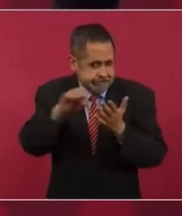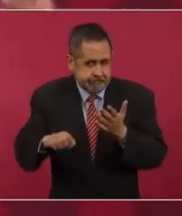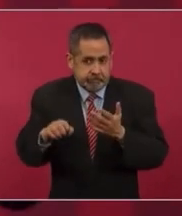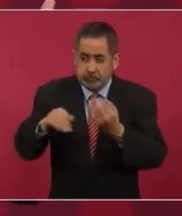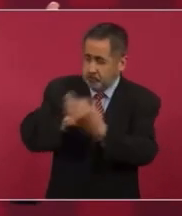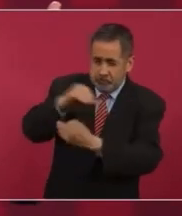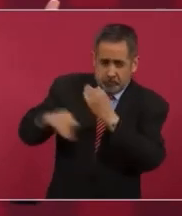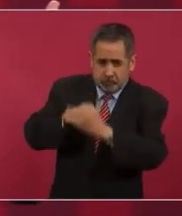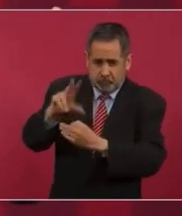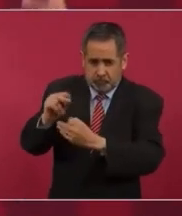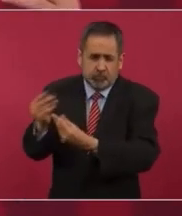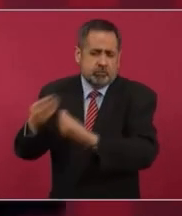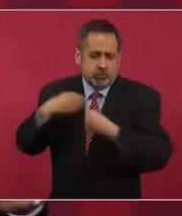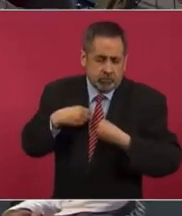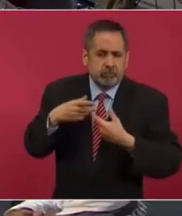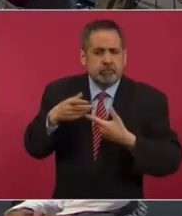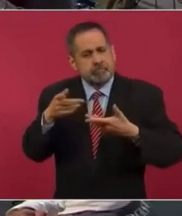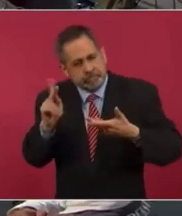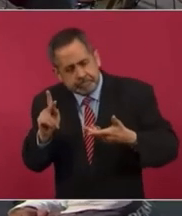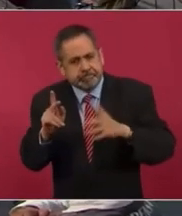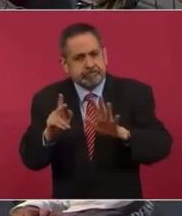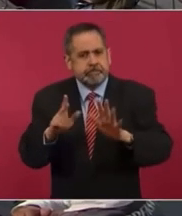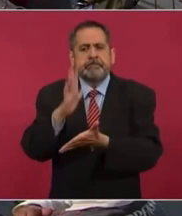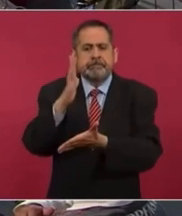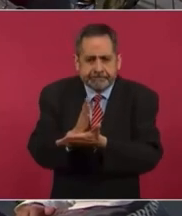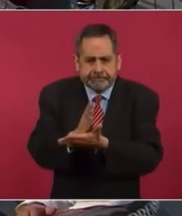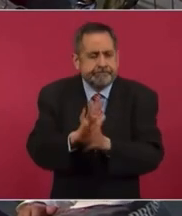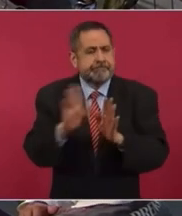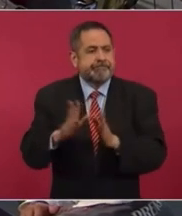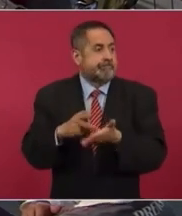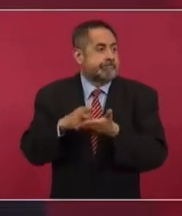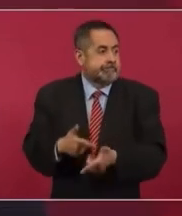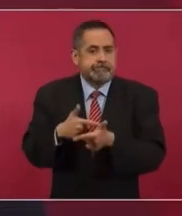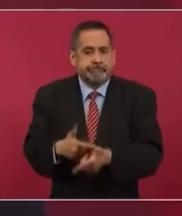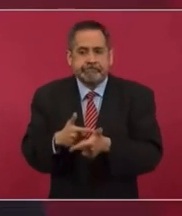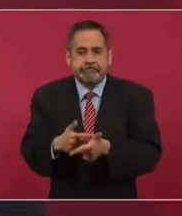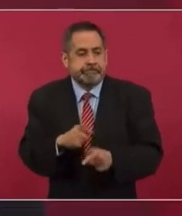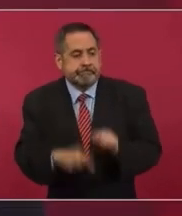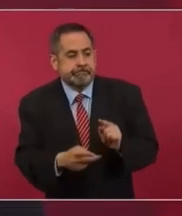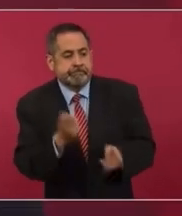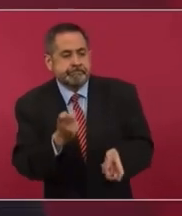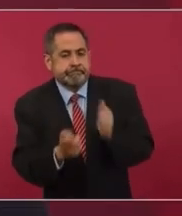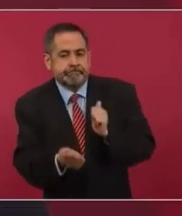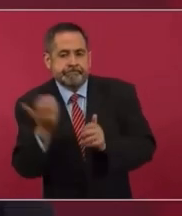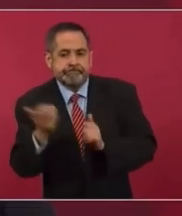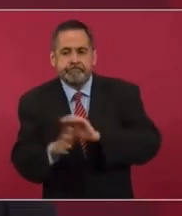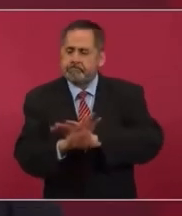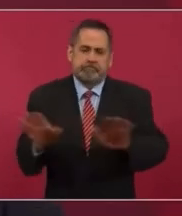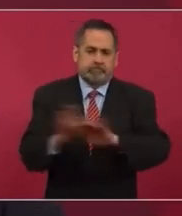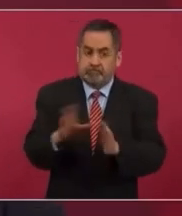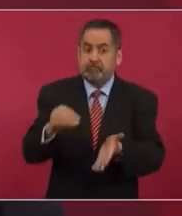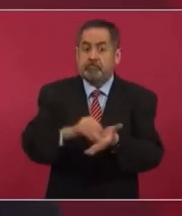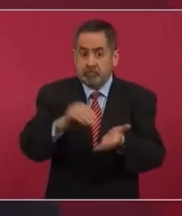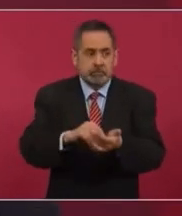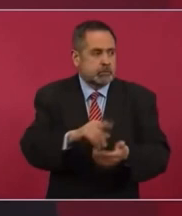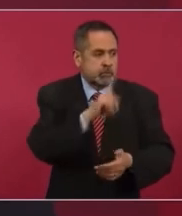todo, que ya no se permita más saqueos, porque todavía se